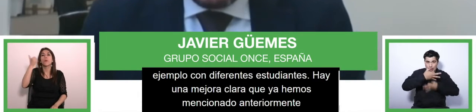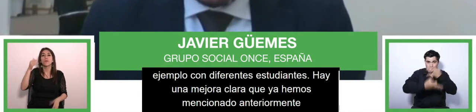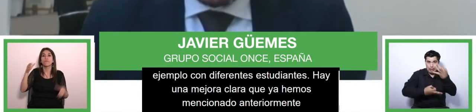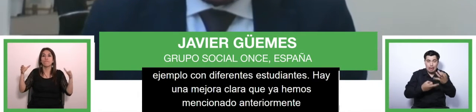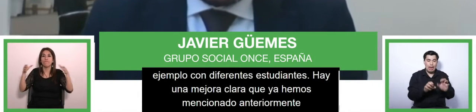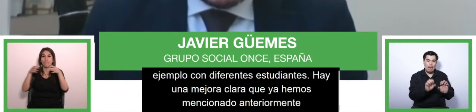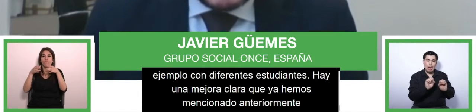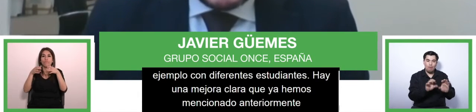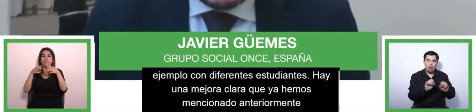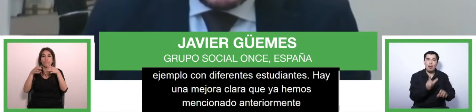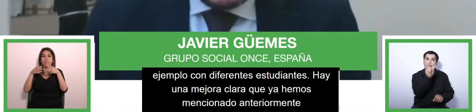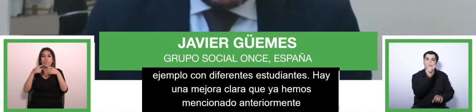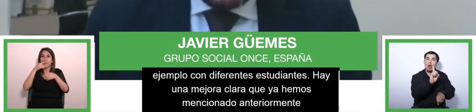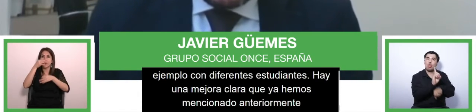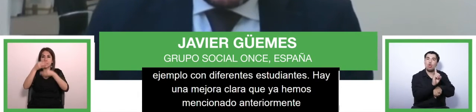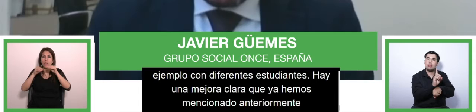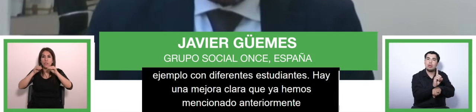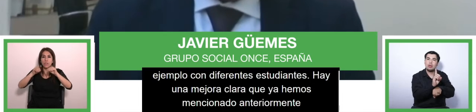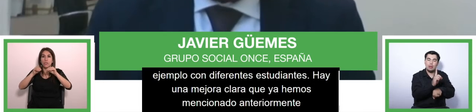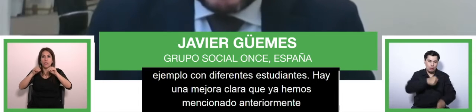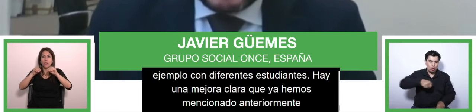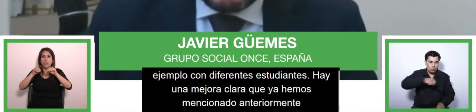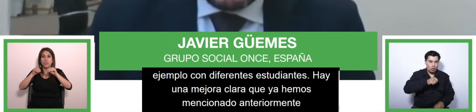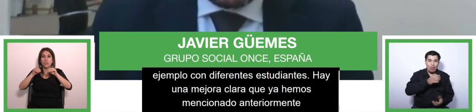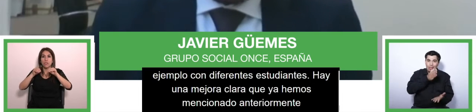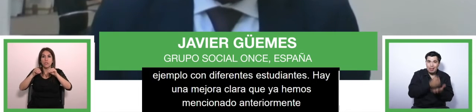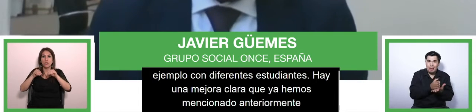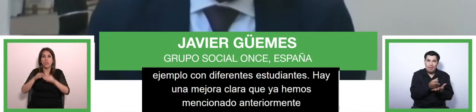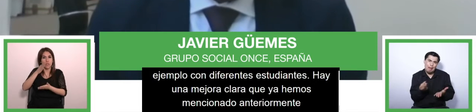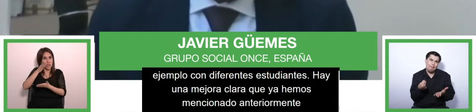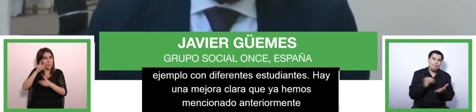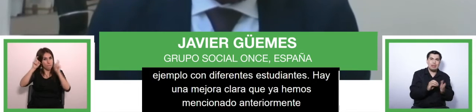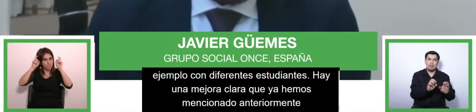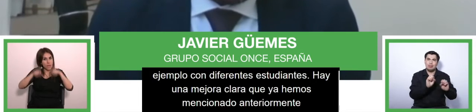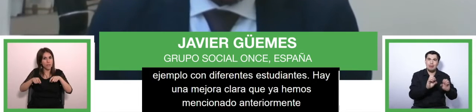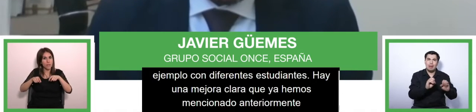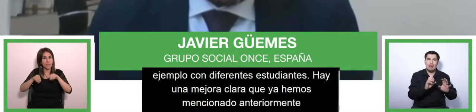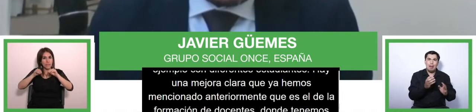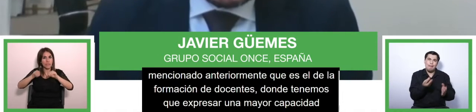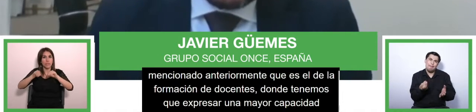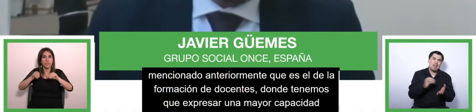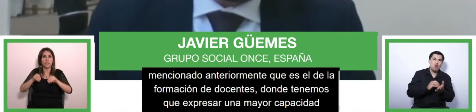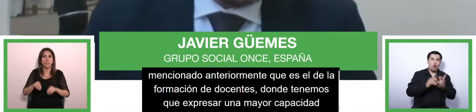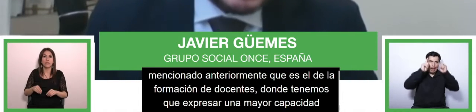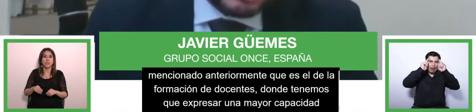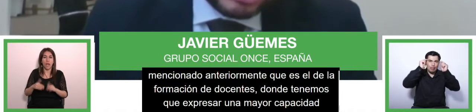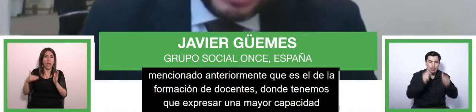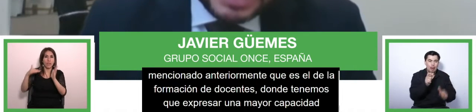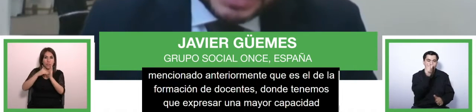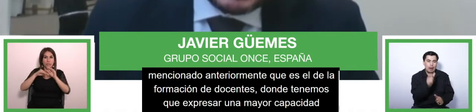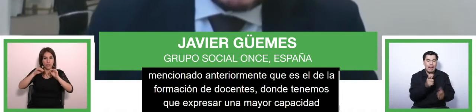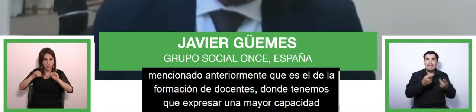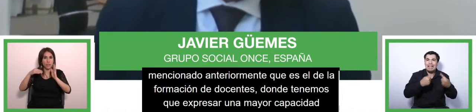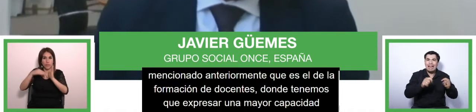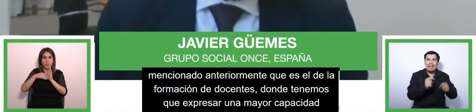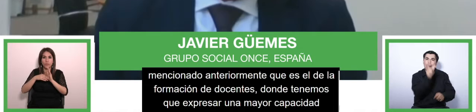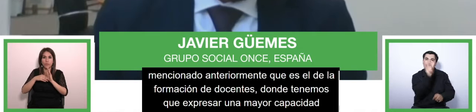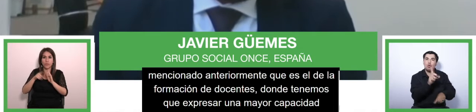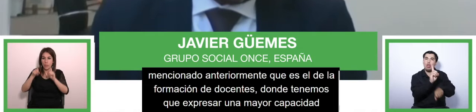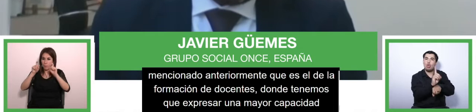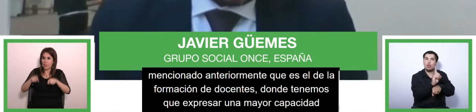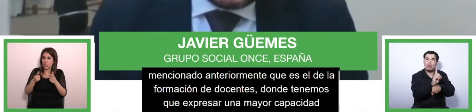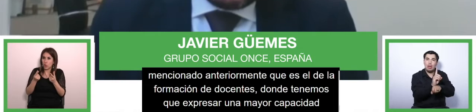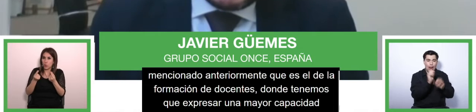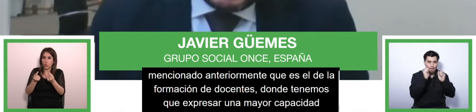donde tenemos que expresar una mayor capacidad para intentar que los docentes puedan lograr esos niveles de